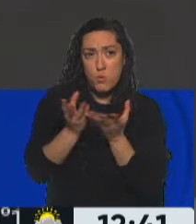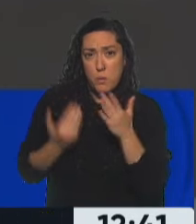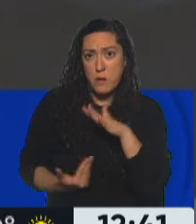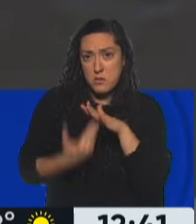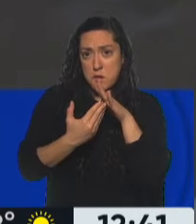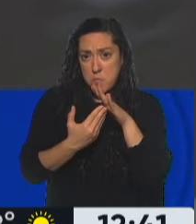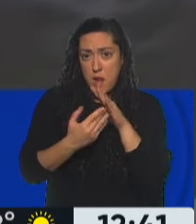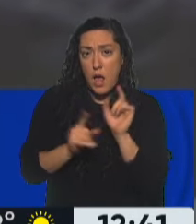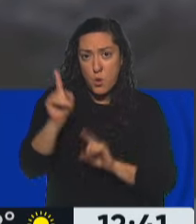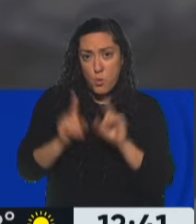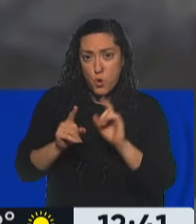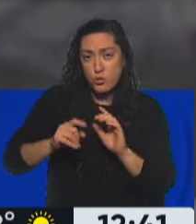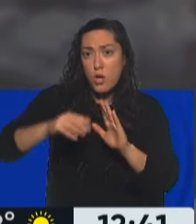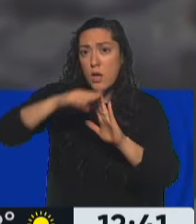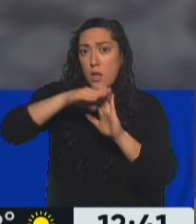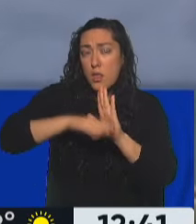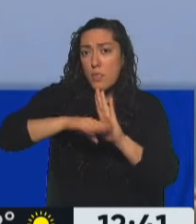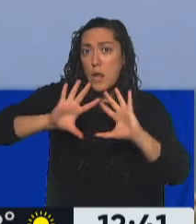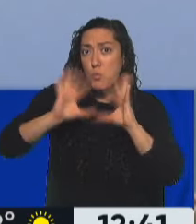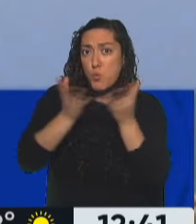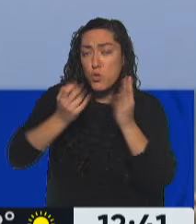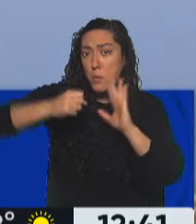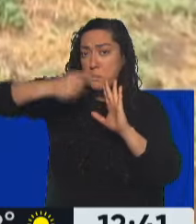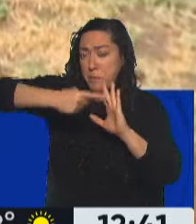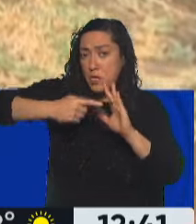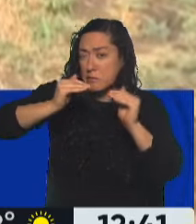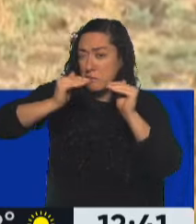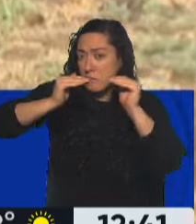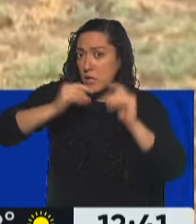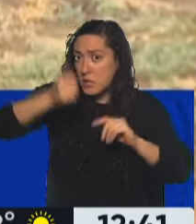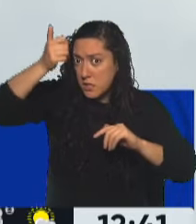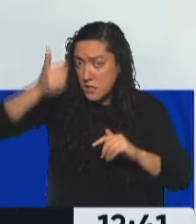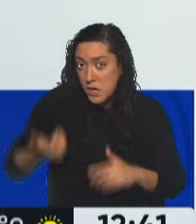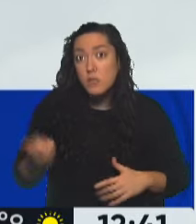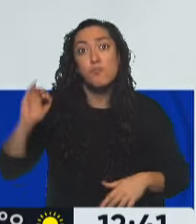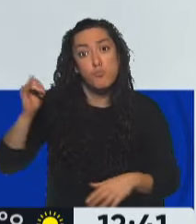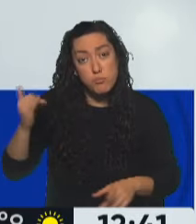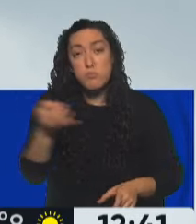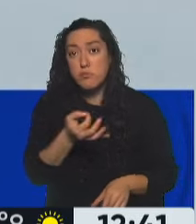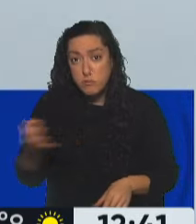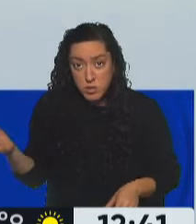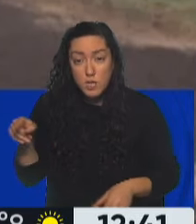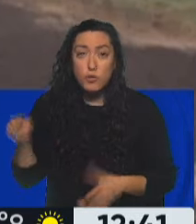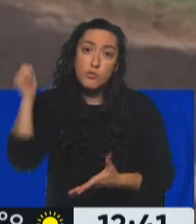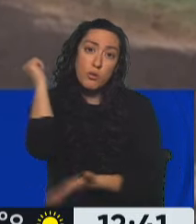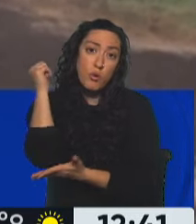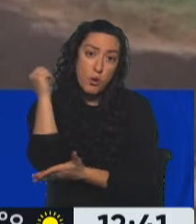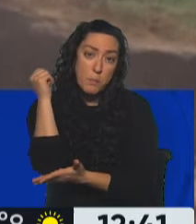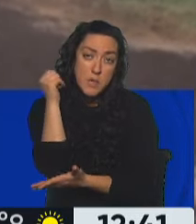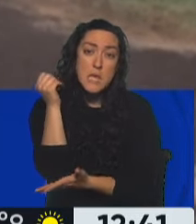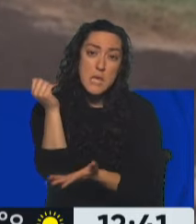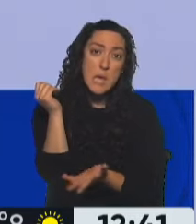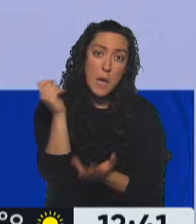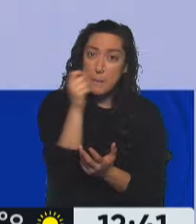rubros está peleando el primer puesto mundial. Y sí. Es como vos decís, es la economía más o menos 21,